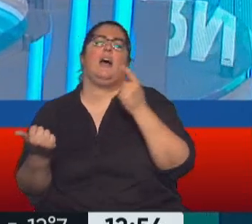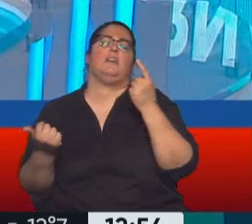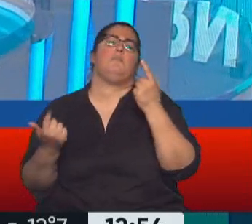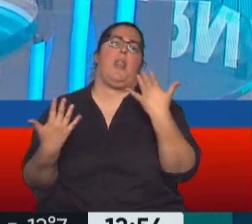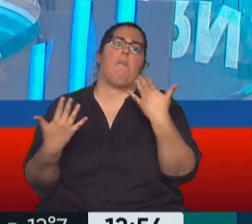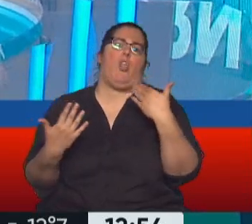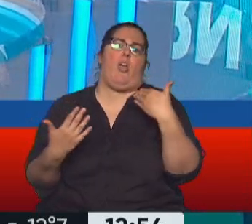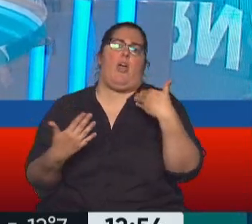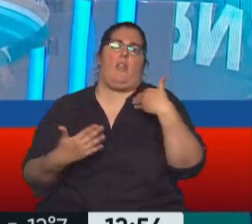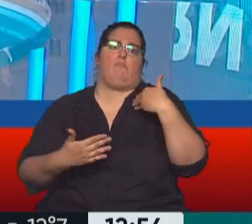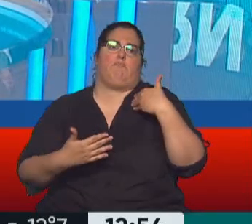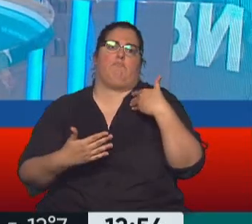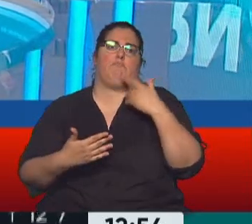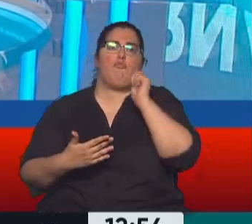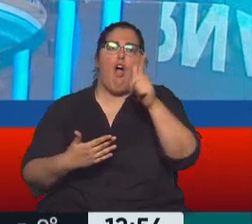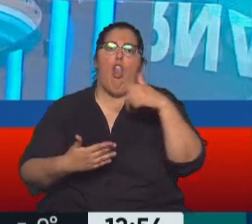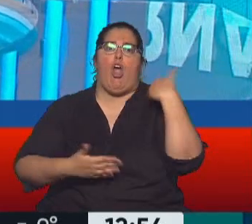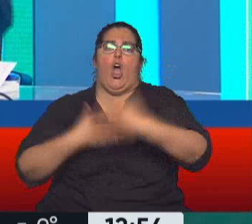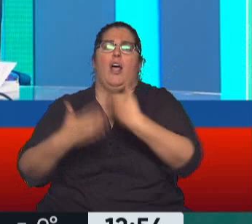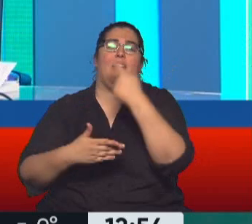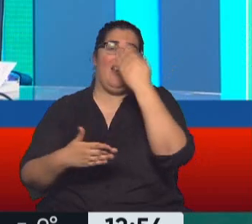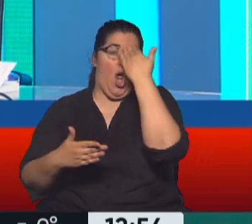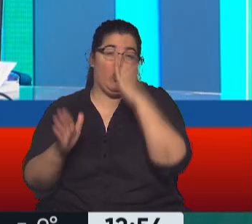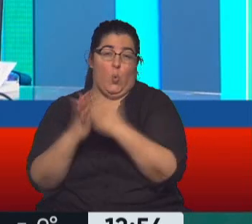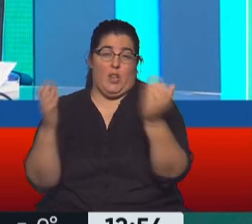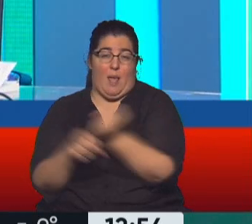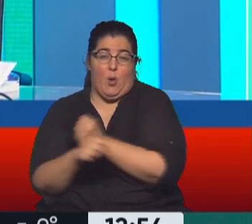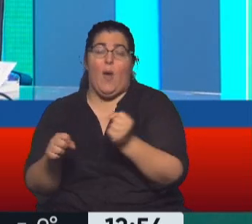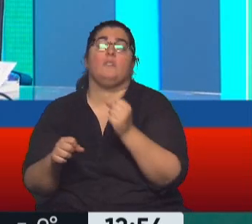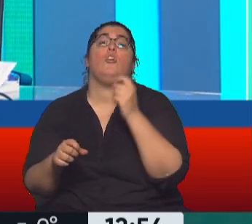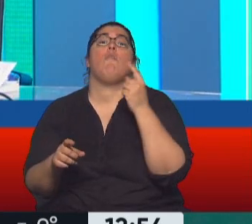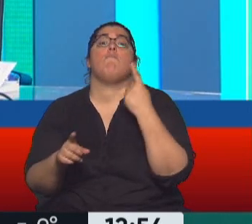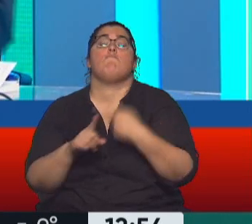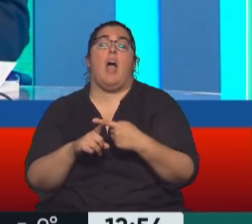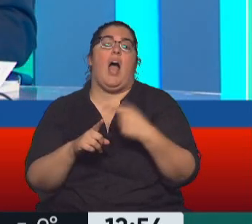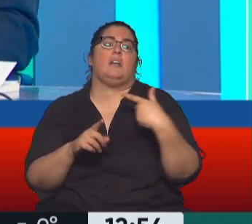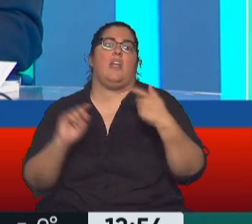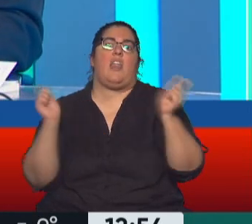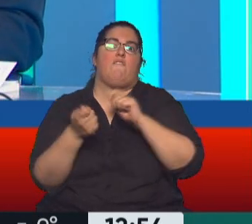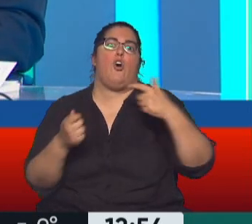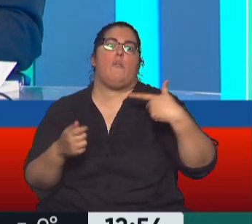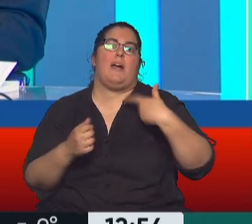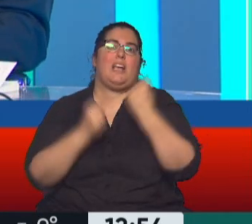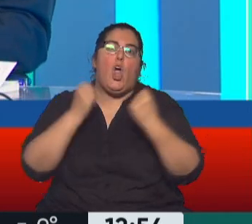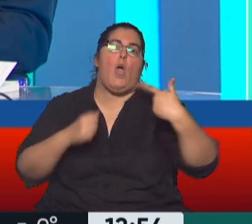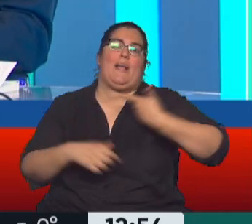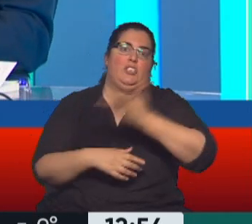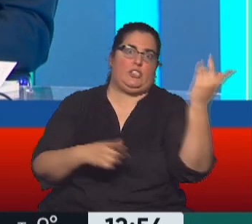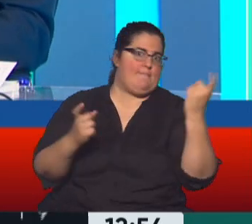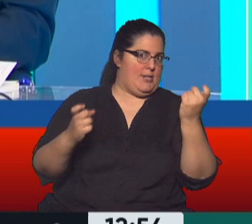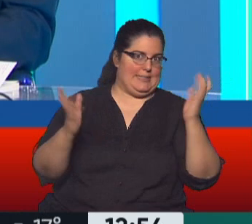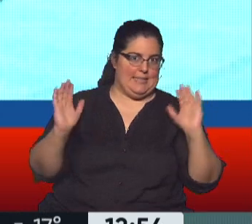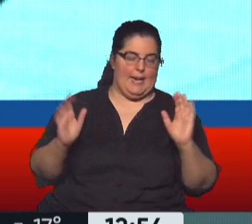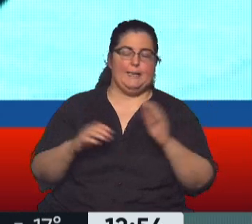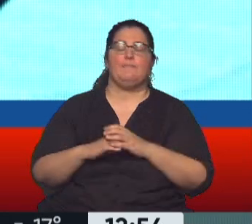llevar adelante tanto el proceso de la constituyente como posteriormente las reformas económicas y sociales que son necesarias. Y nos va a obligar